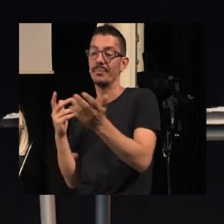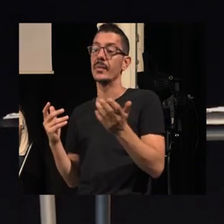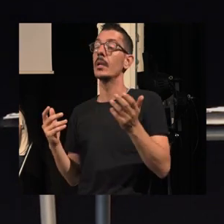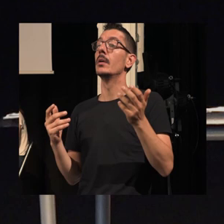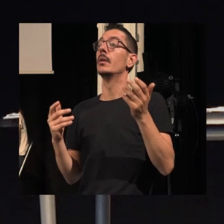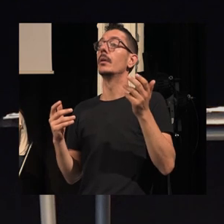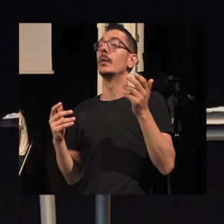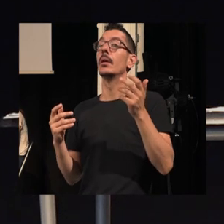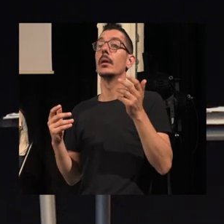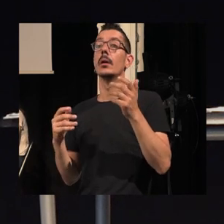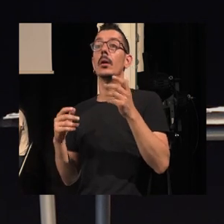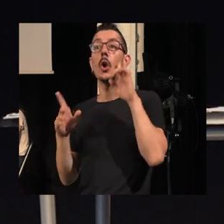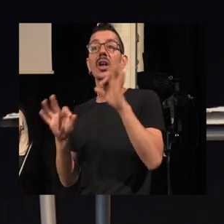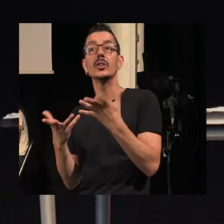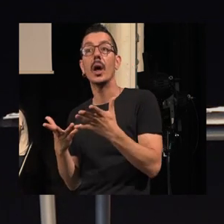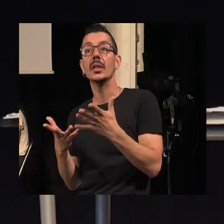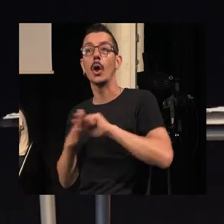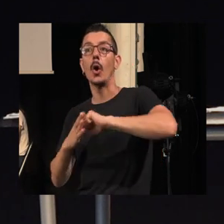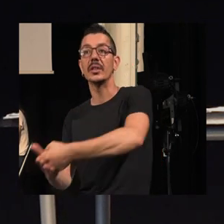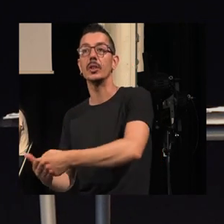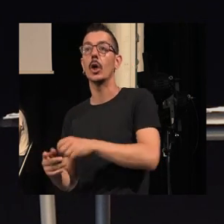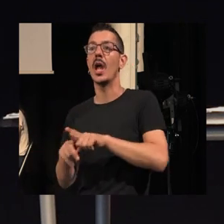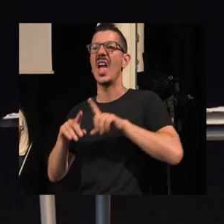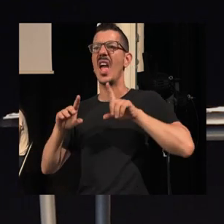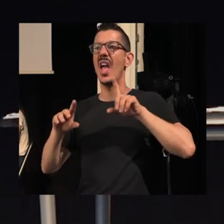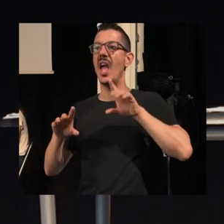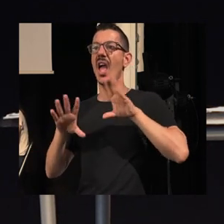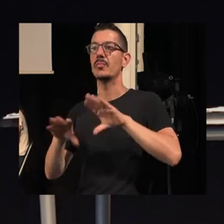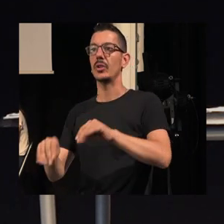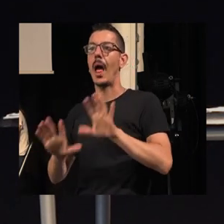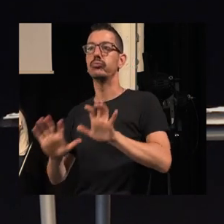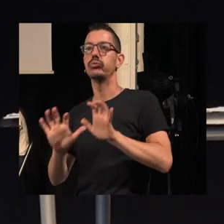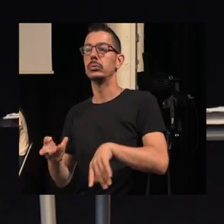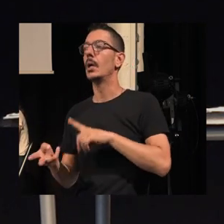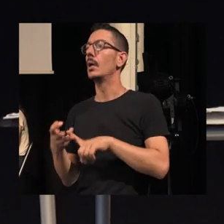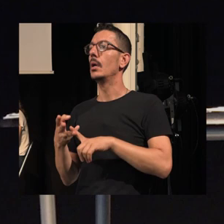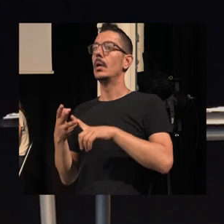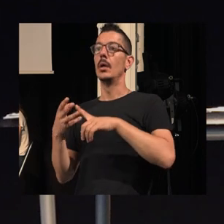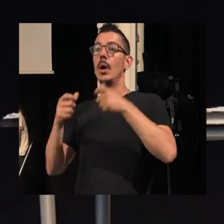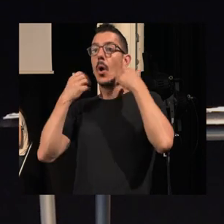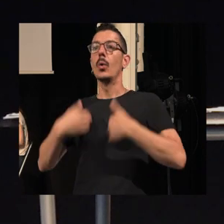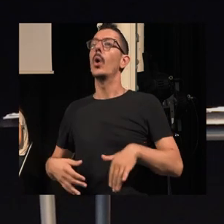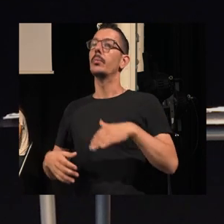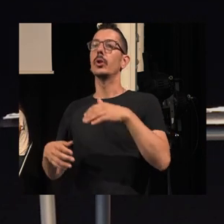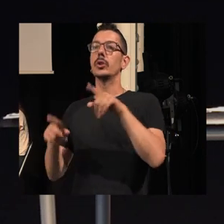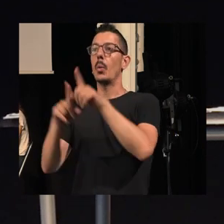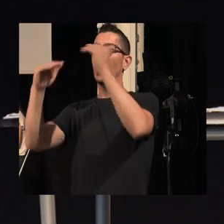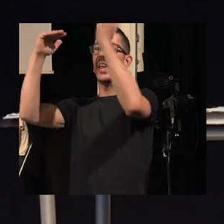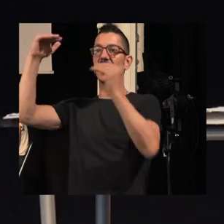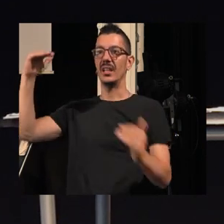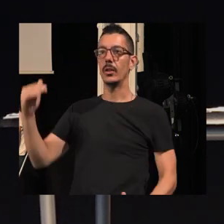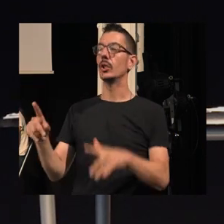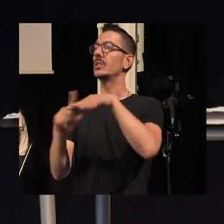las de explotación, las de opresión, las de jerarquización de cuerpos, de vidas y de